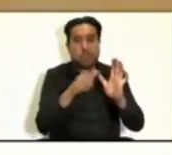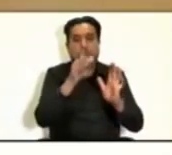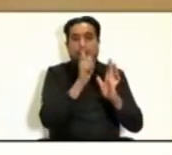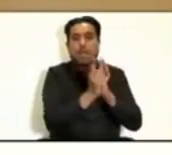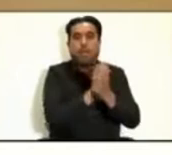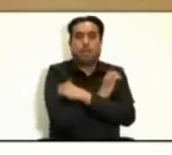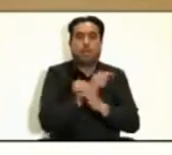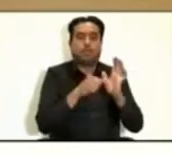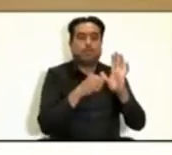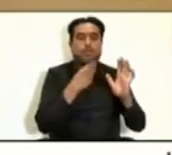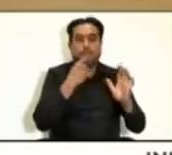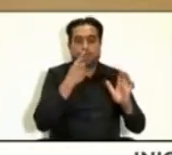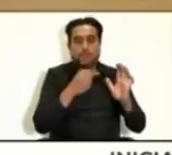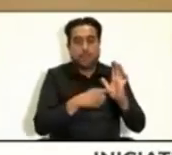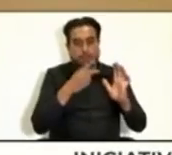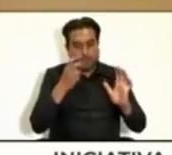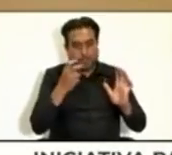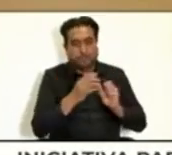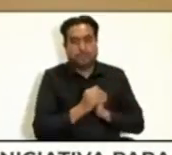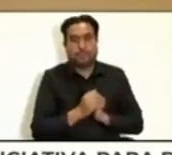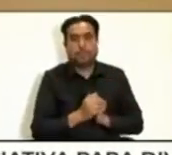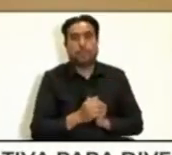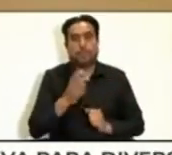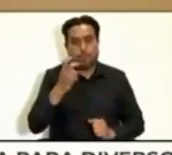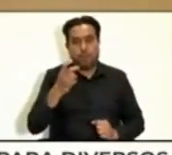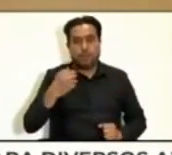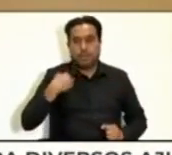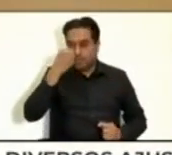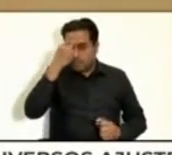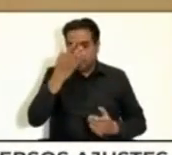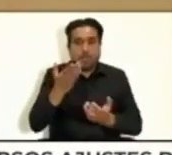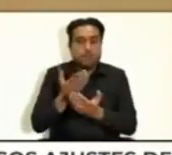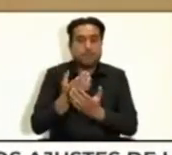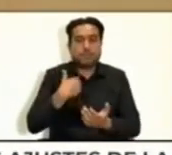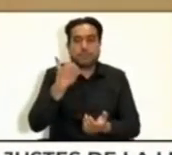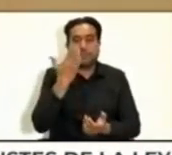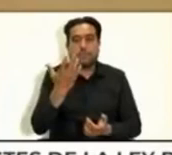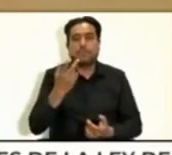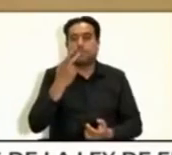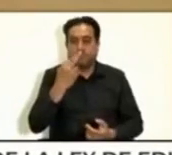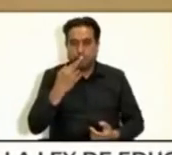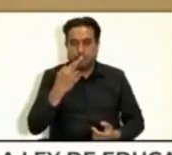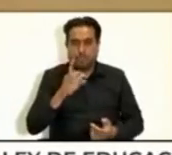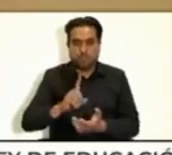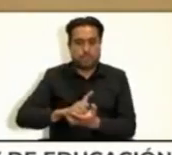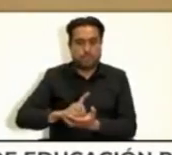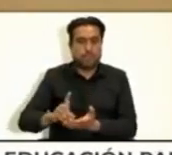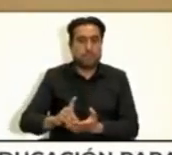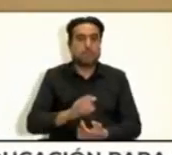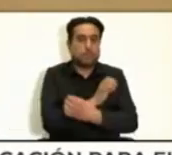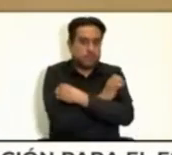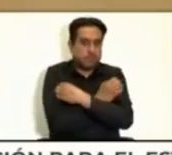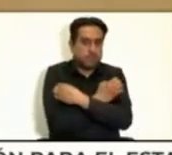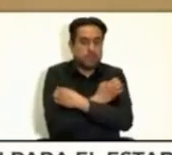guanajuato por lo anterior con esta iniciativa se busca contribuir a la garantía del derecho a la educación